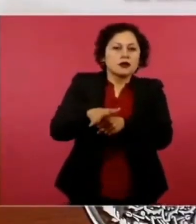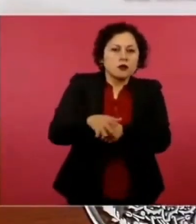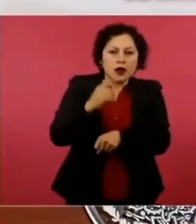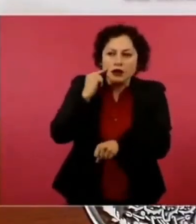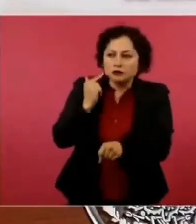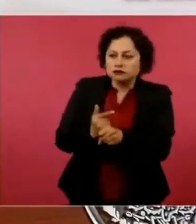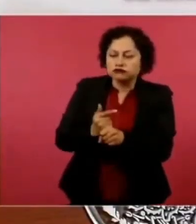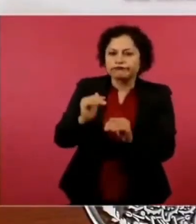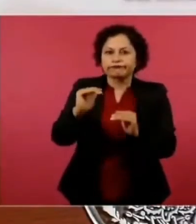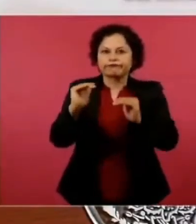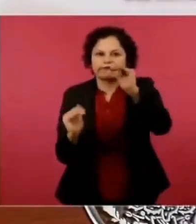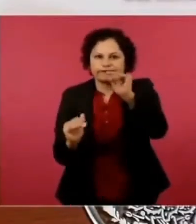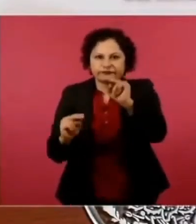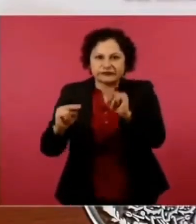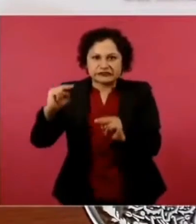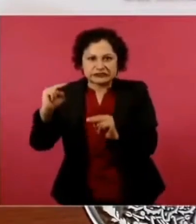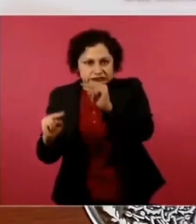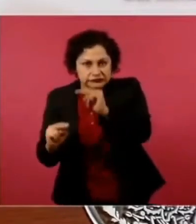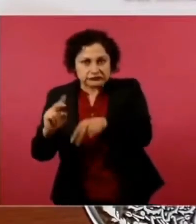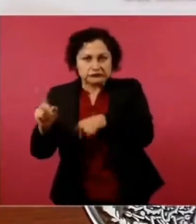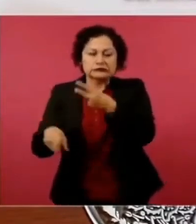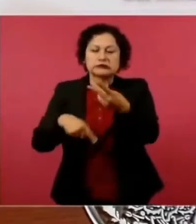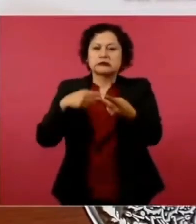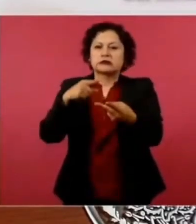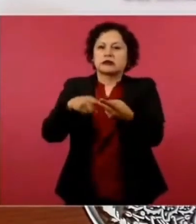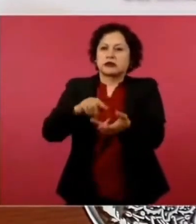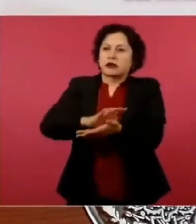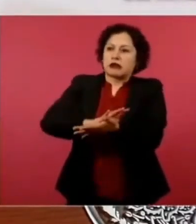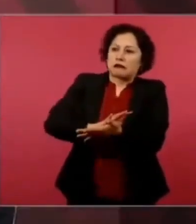Y por la corrupción se agravó